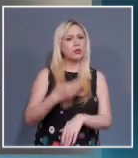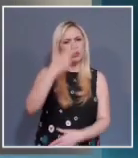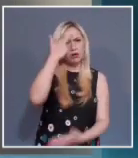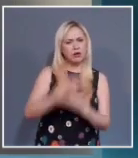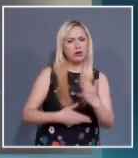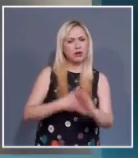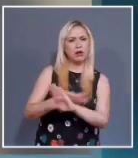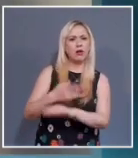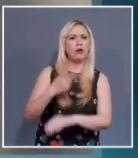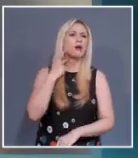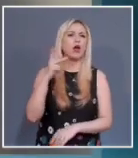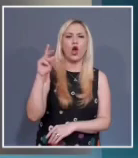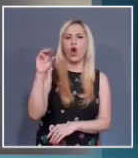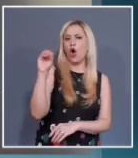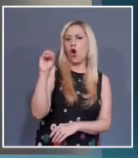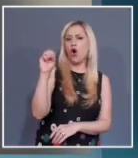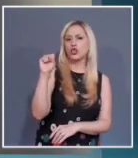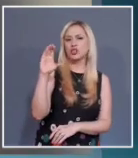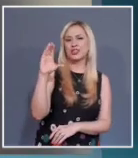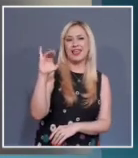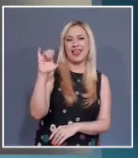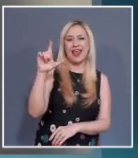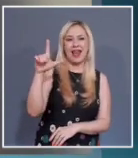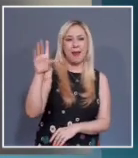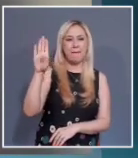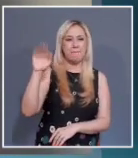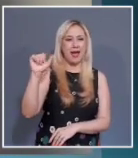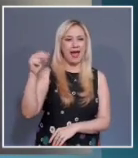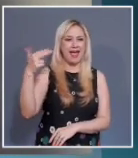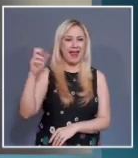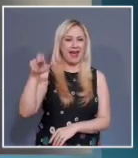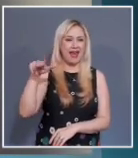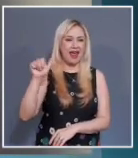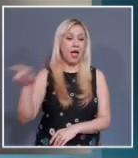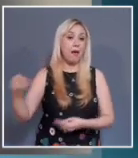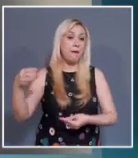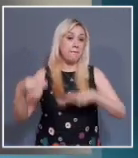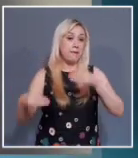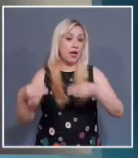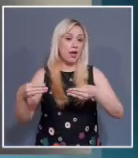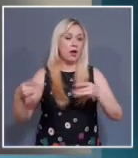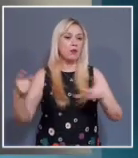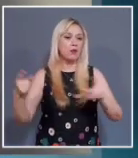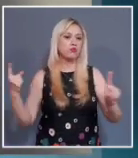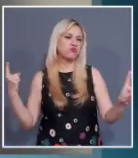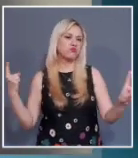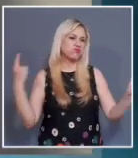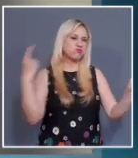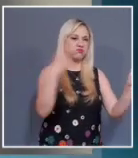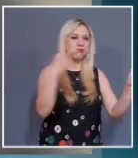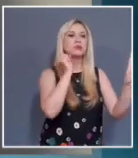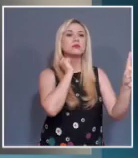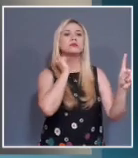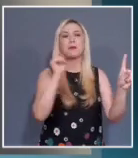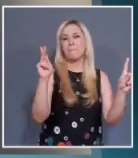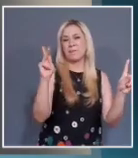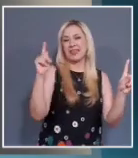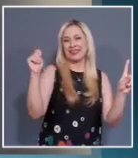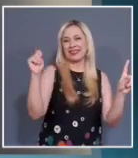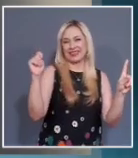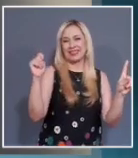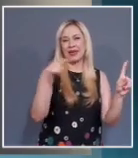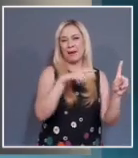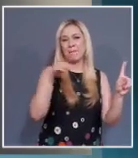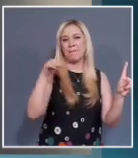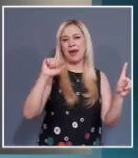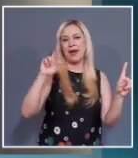Baena, primer magistrado electoral, acusa a la senadora del PT, Marta Márquez Alvarado, de emitir discursos de